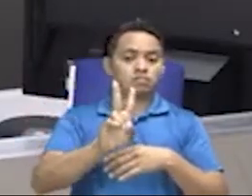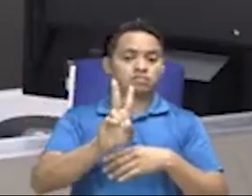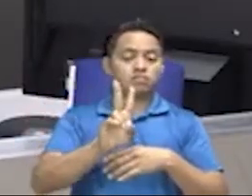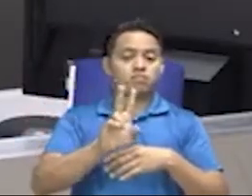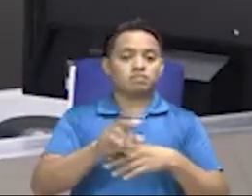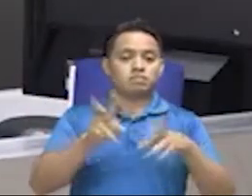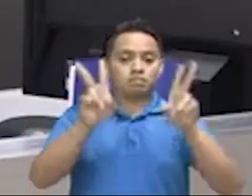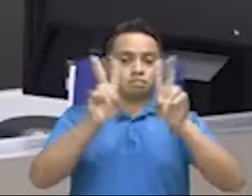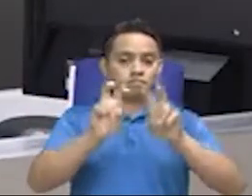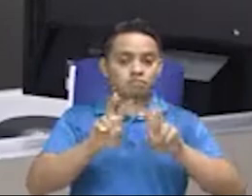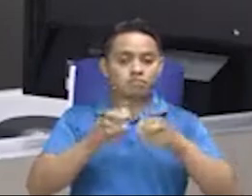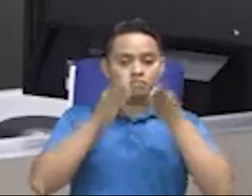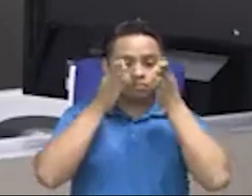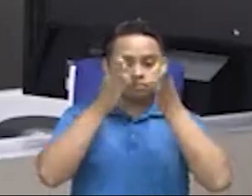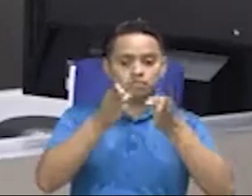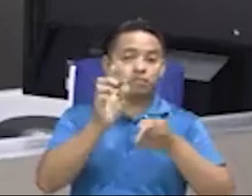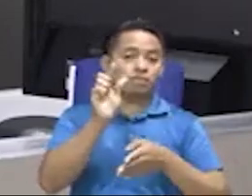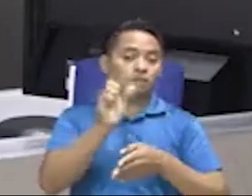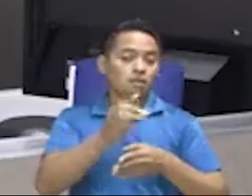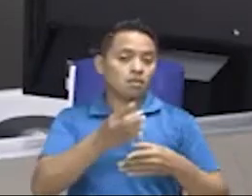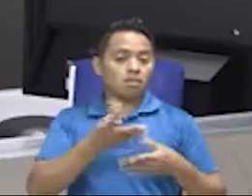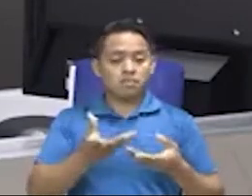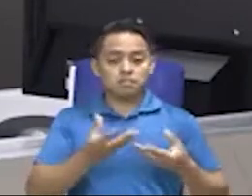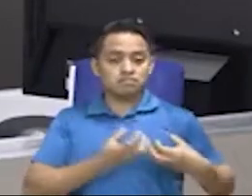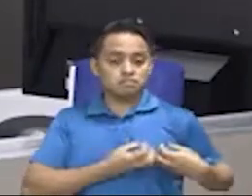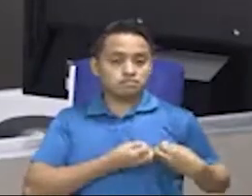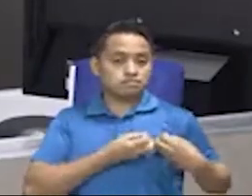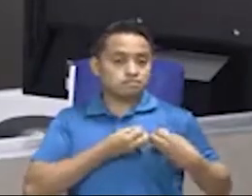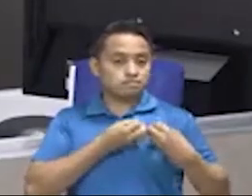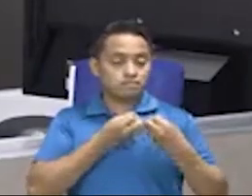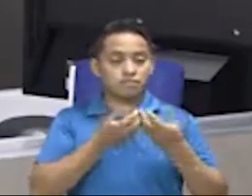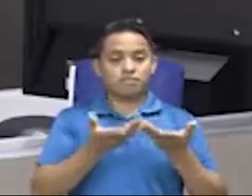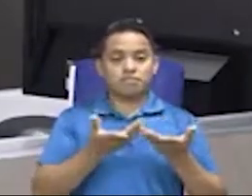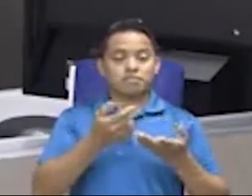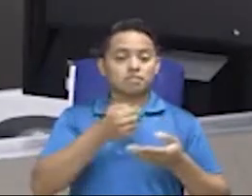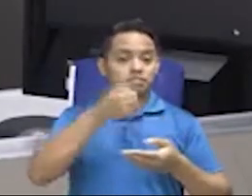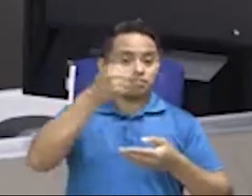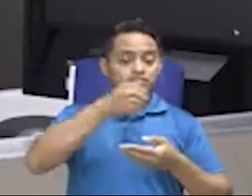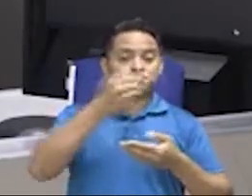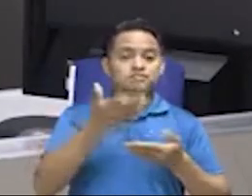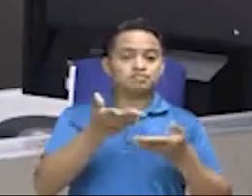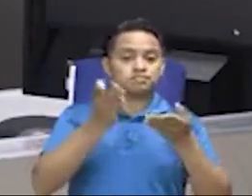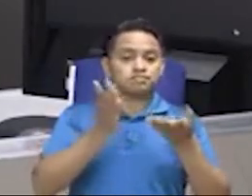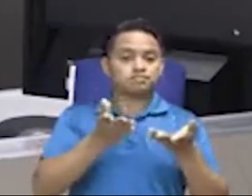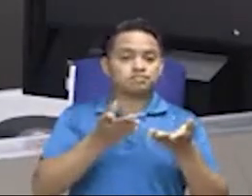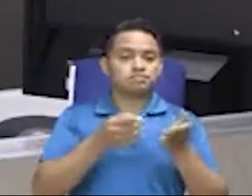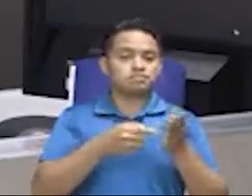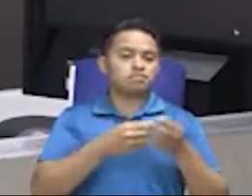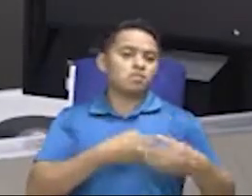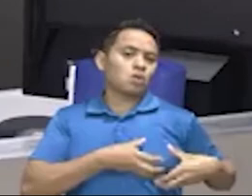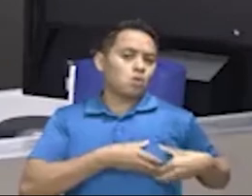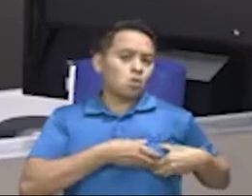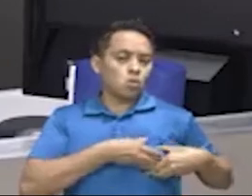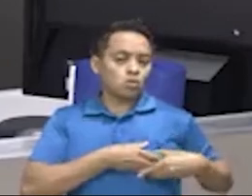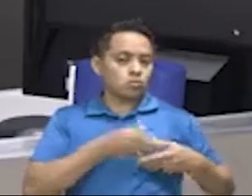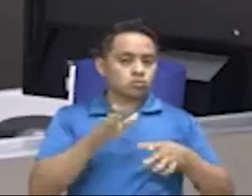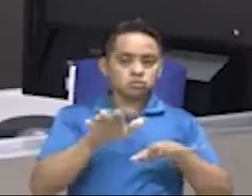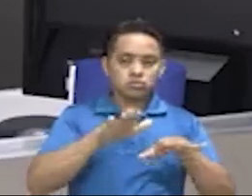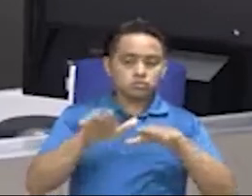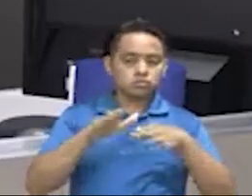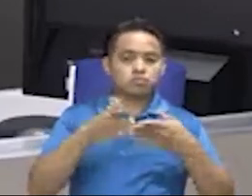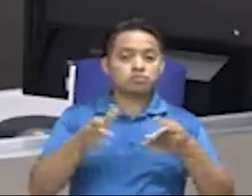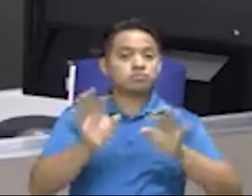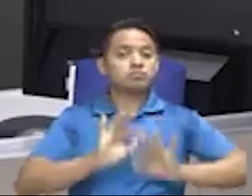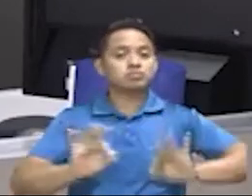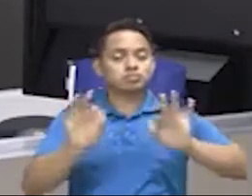la detención de pequeños tumores y líquidos en mama que no pueden ser detectados a través del autoexamen, que es la primera